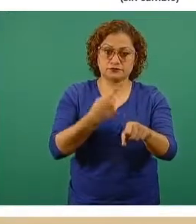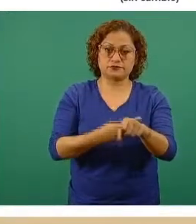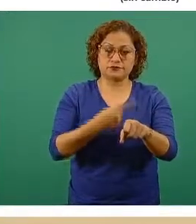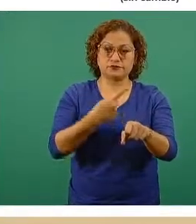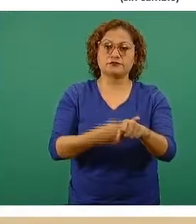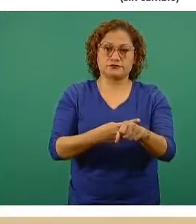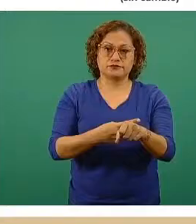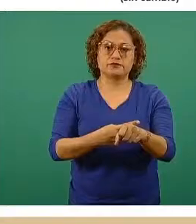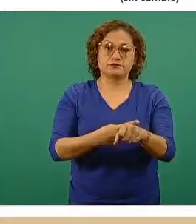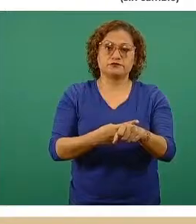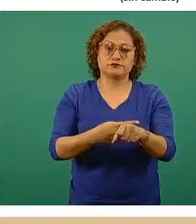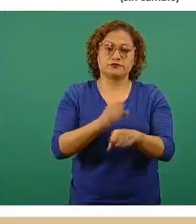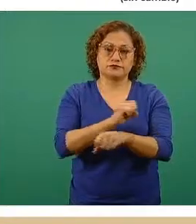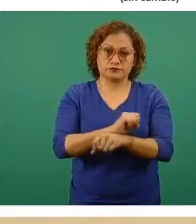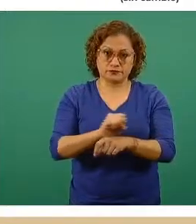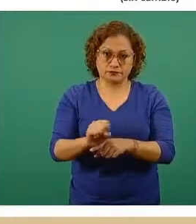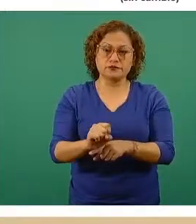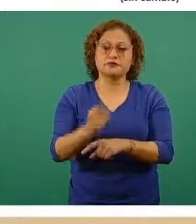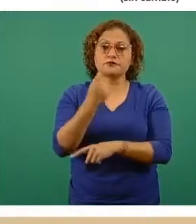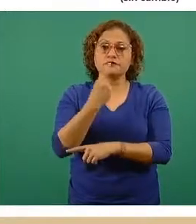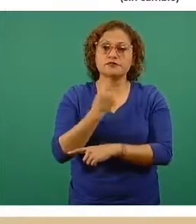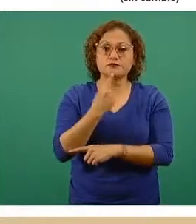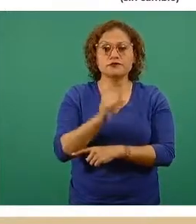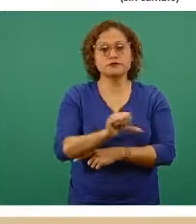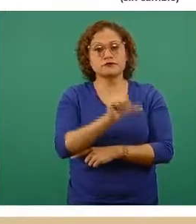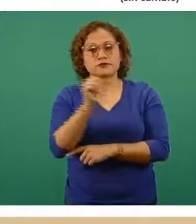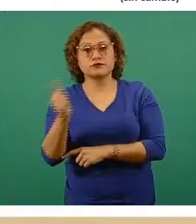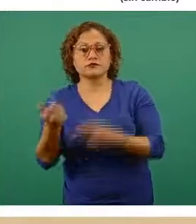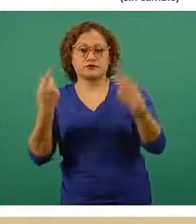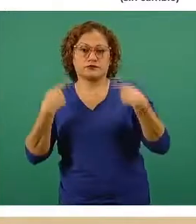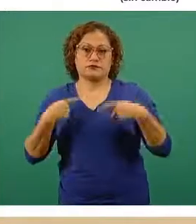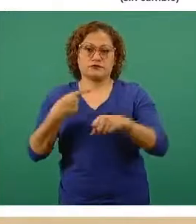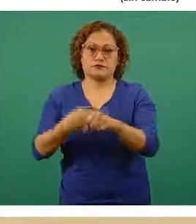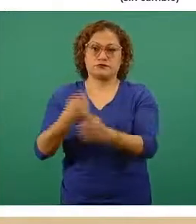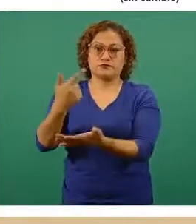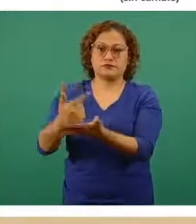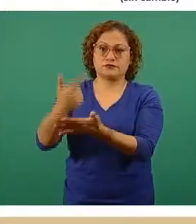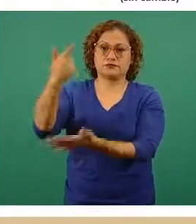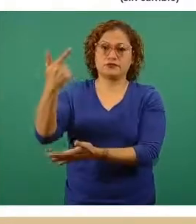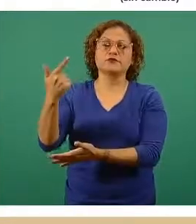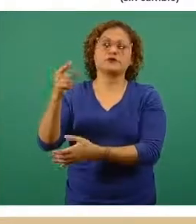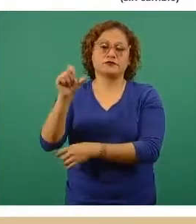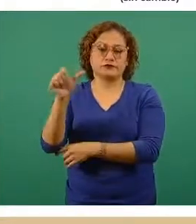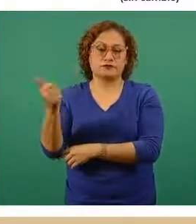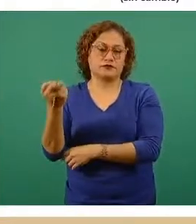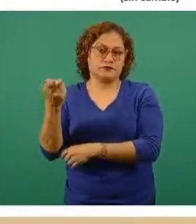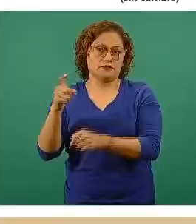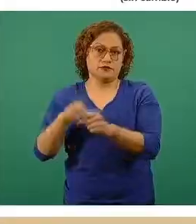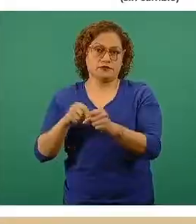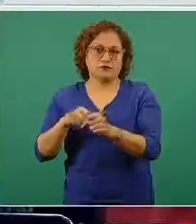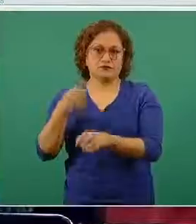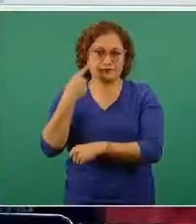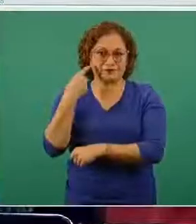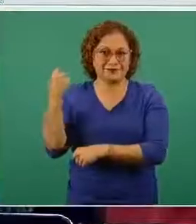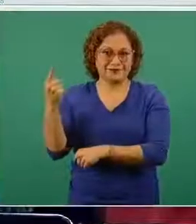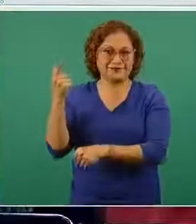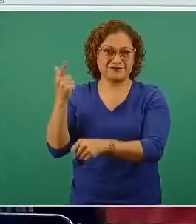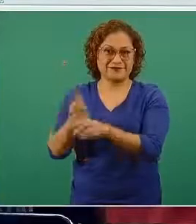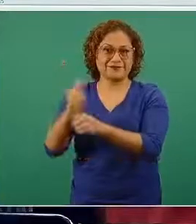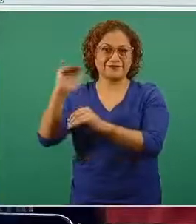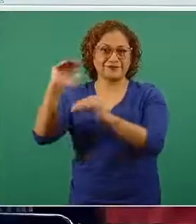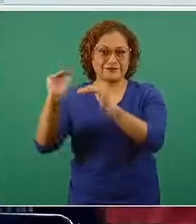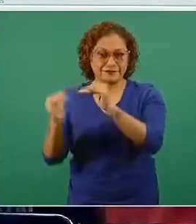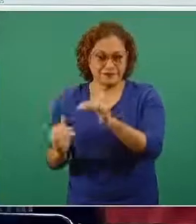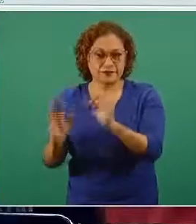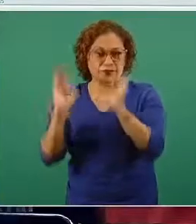las personas hospitalizadas con ventilación mecánica. Y aquí vemos igual, como lo hemos comentado, un descenso, que al ver esta